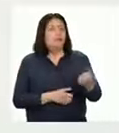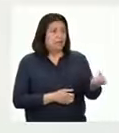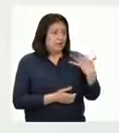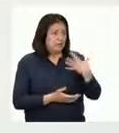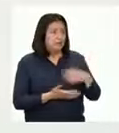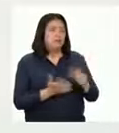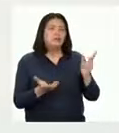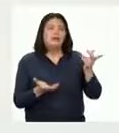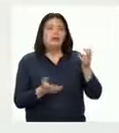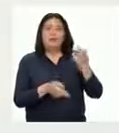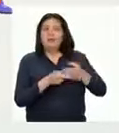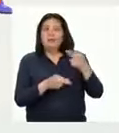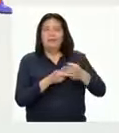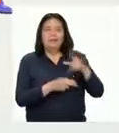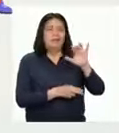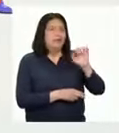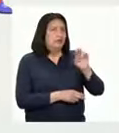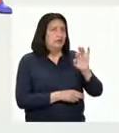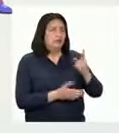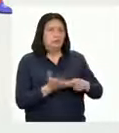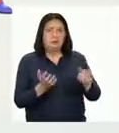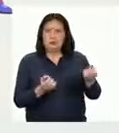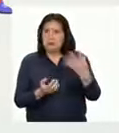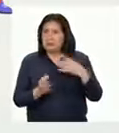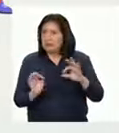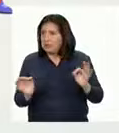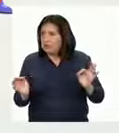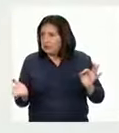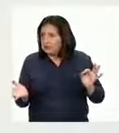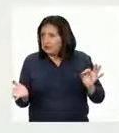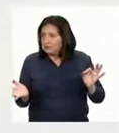el carnaval. Pero ya luego no me dice nada más.